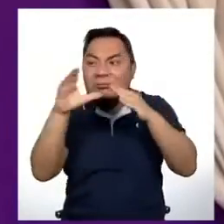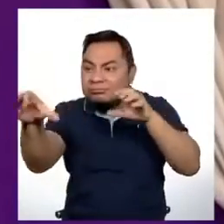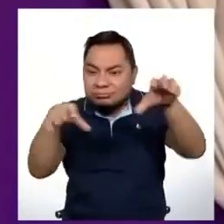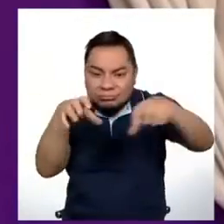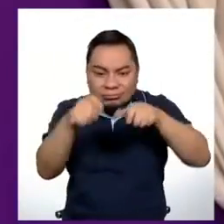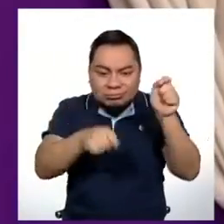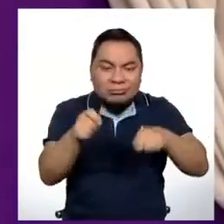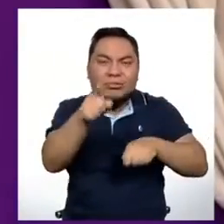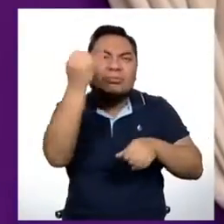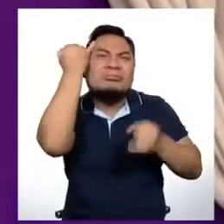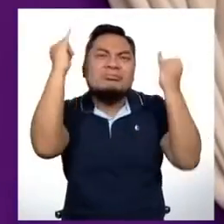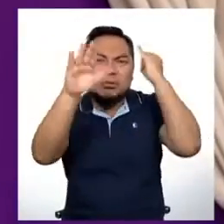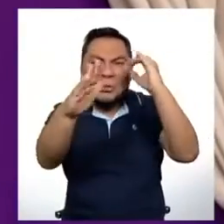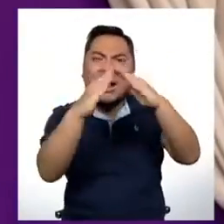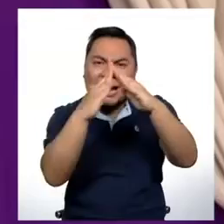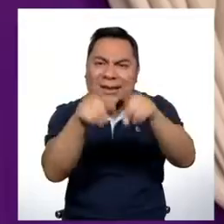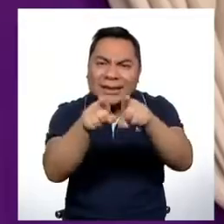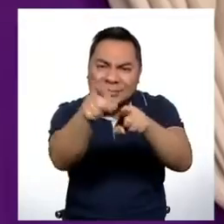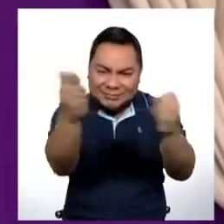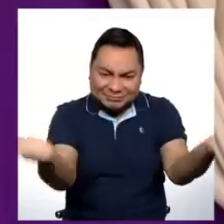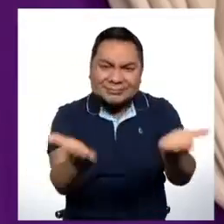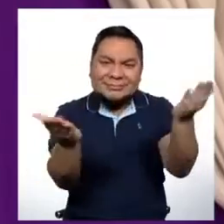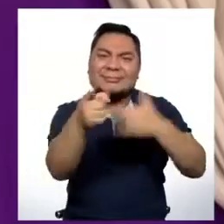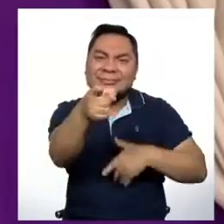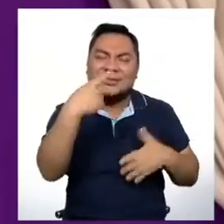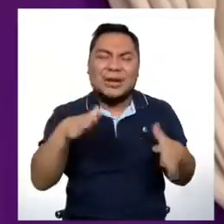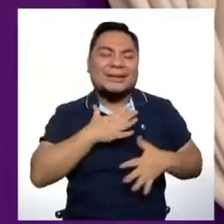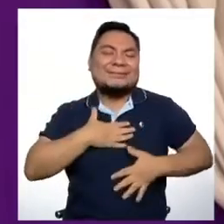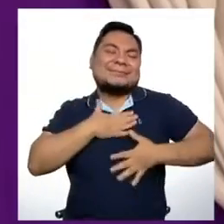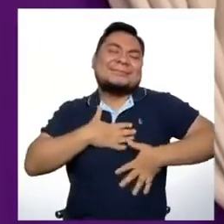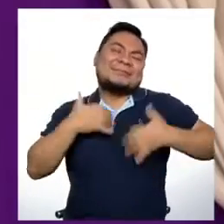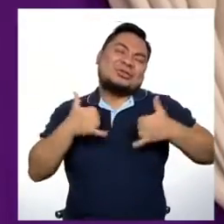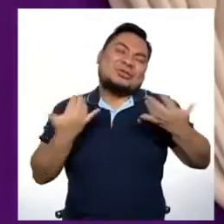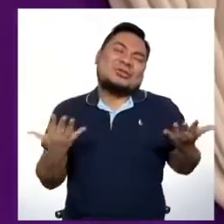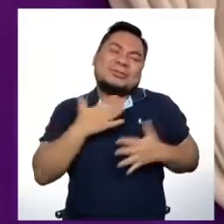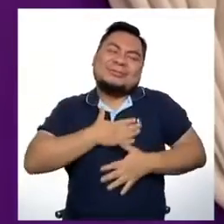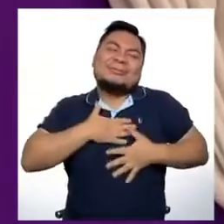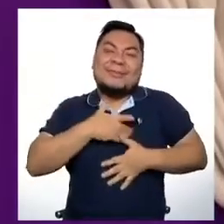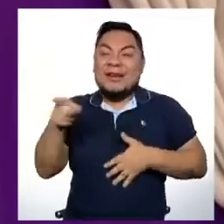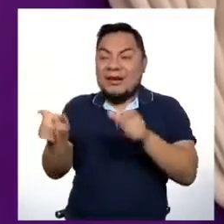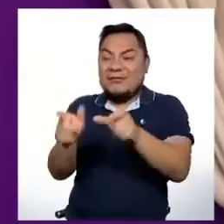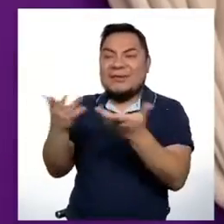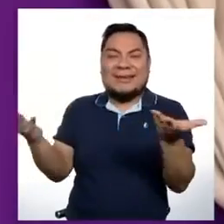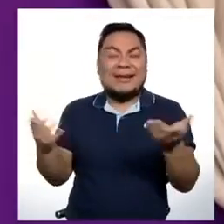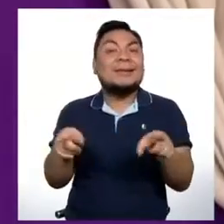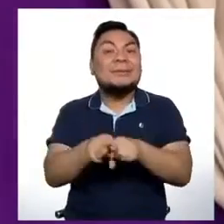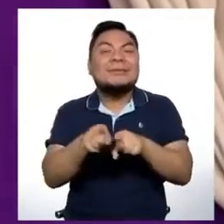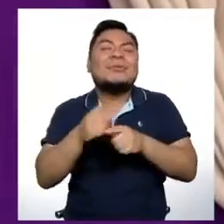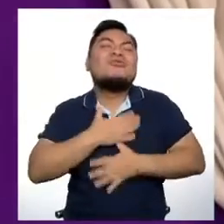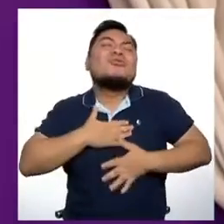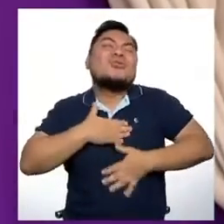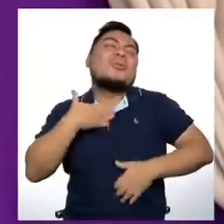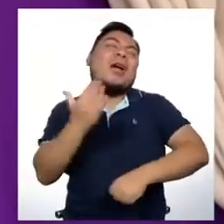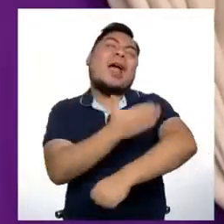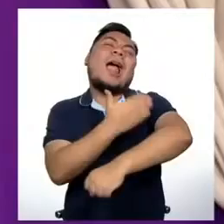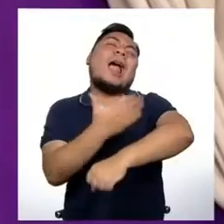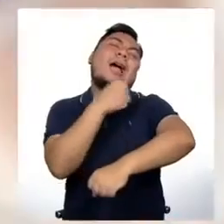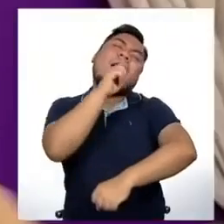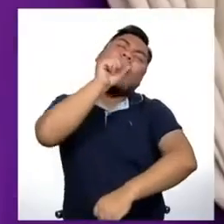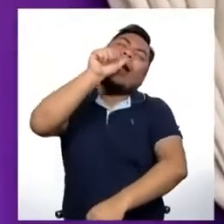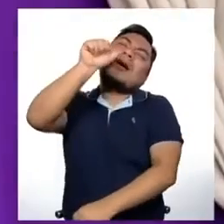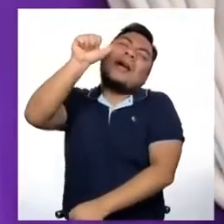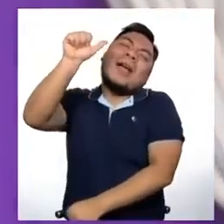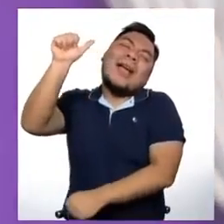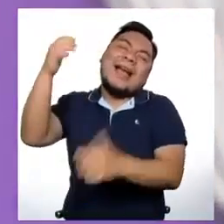Ustedes también pueden hacerlo en sus casas. ¡Anímense! Así se van a divertir y divertirán a los demás. ¡Me encanta la música!